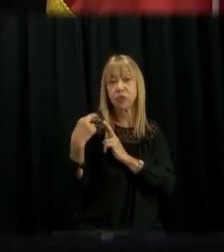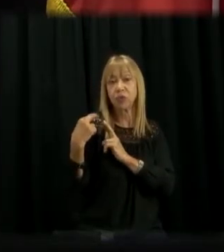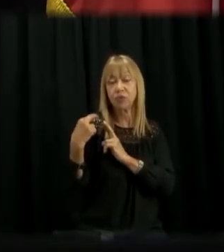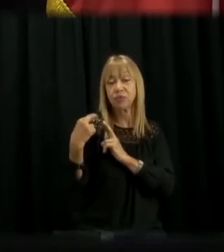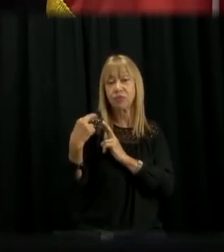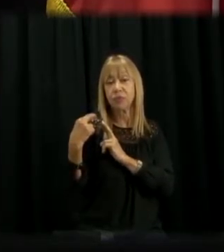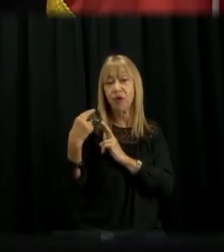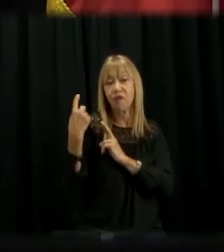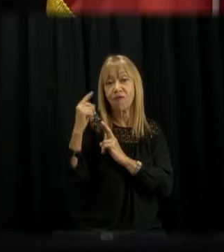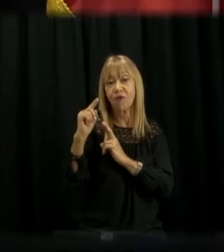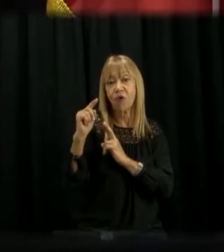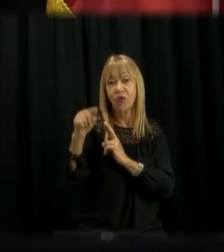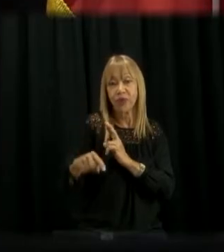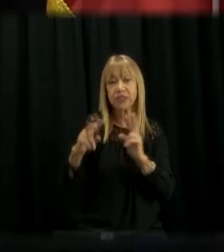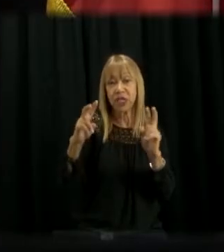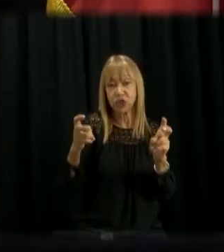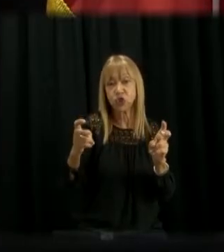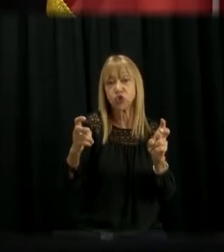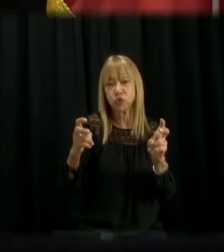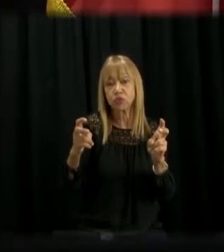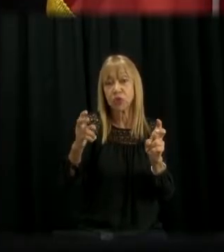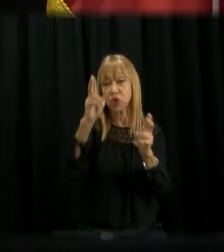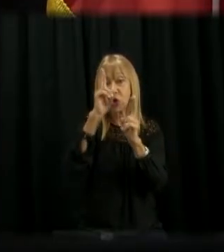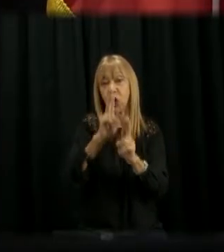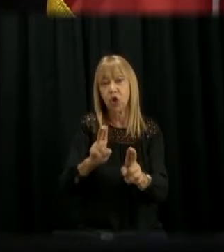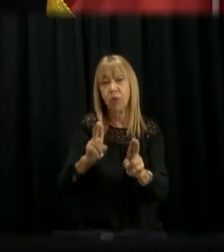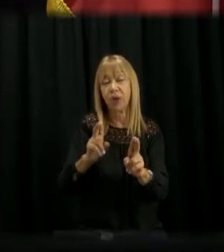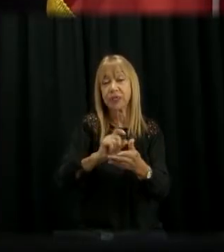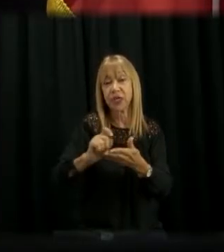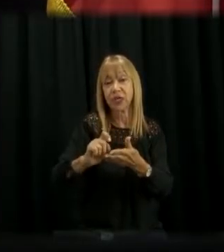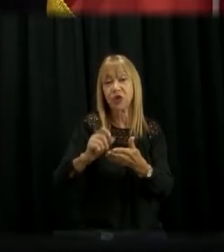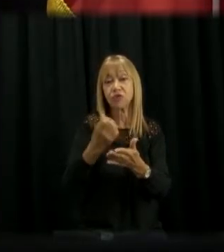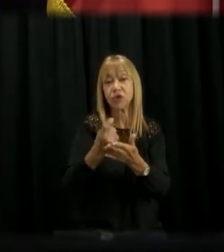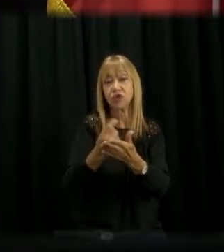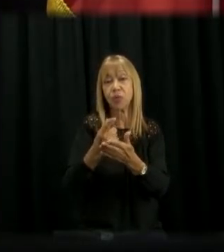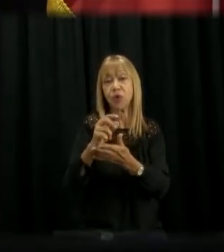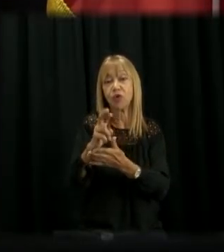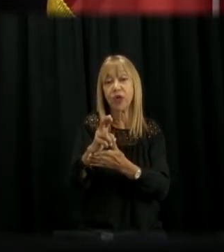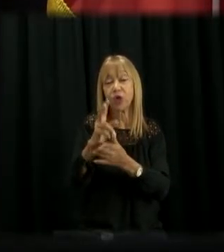O a la persona responsable por este problema, el honorable